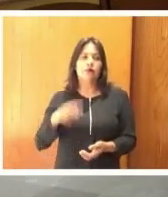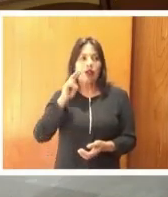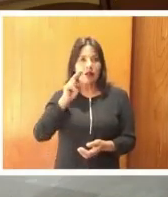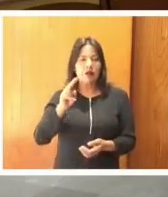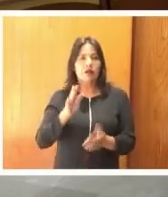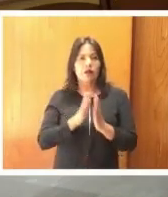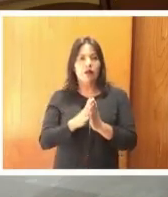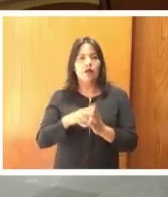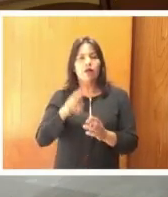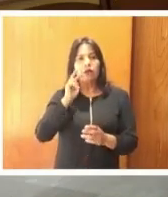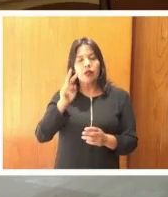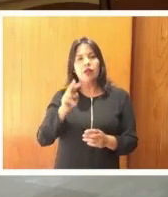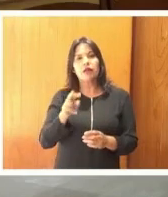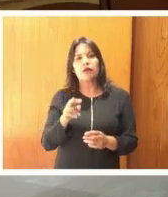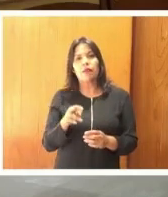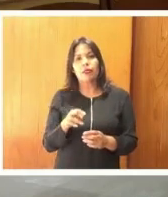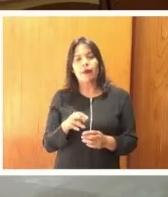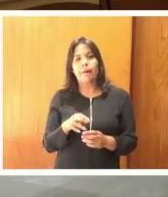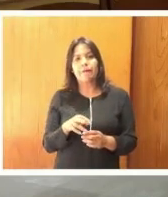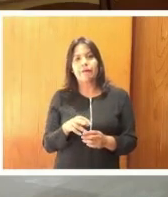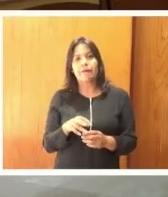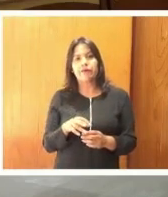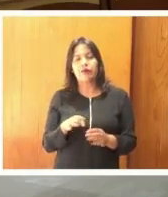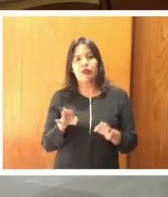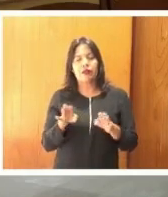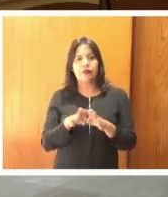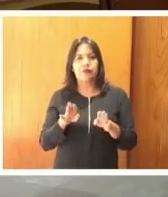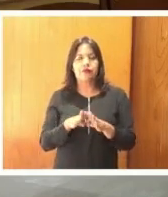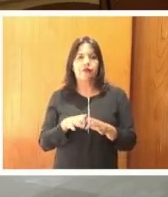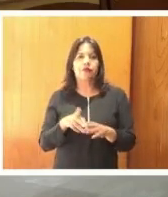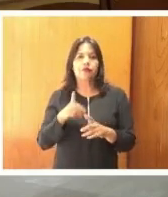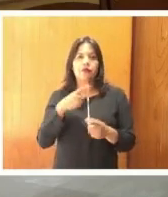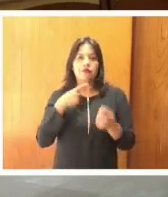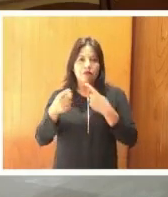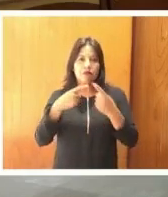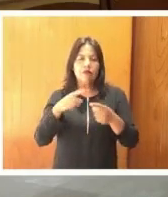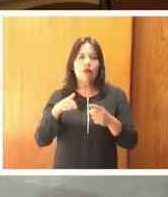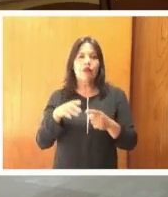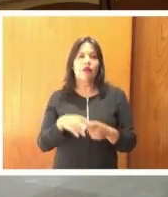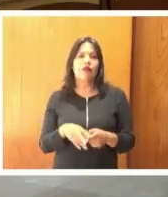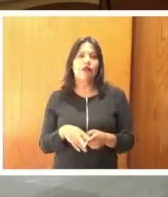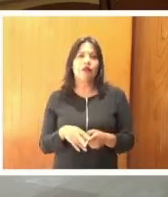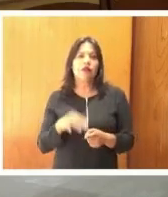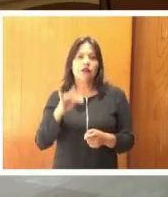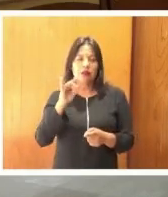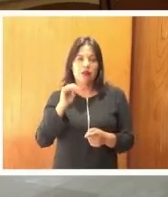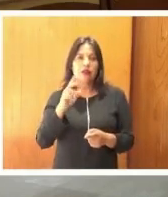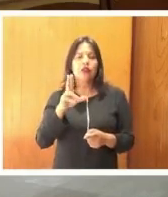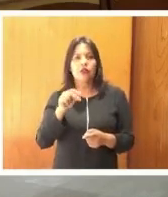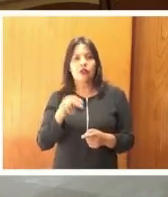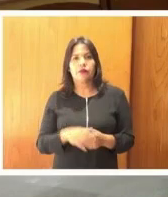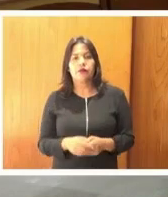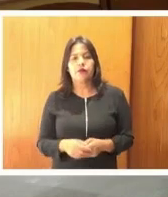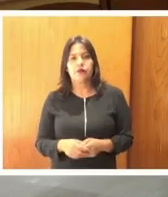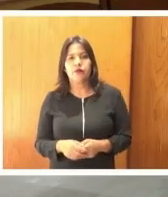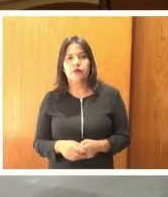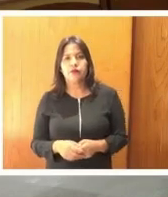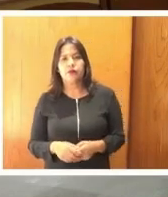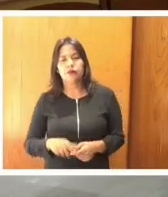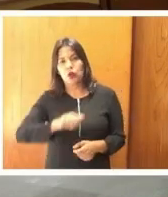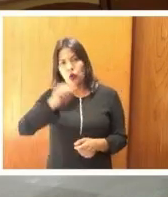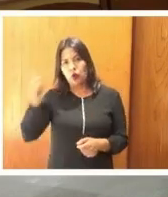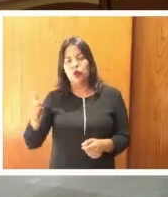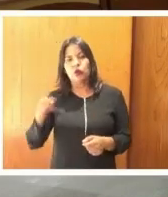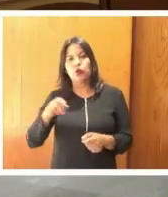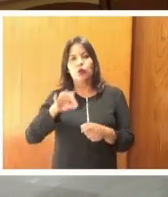notificación y ejecución de las medidas de apremio aprobadas por este Pleno. Con gusto, comisionado presidente. El siguiente punto del orden